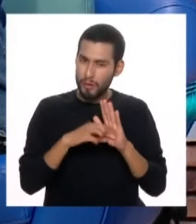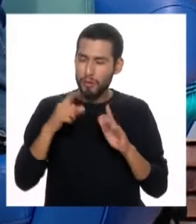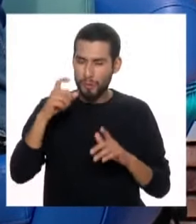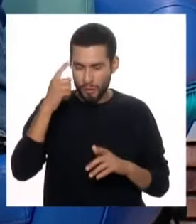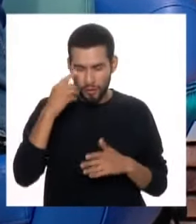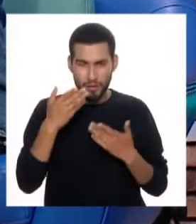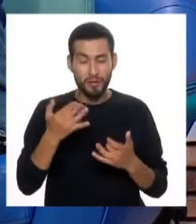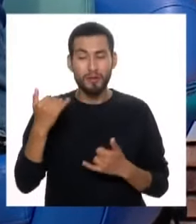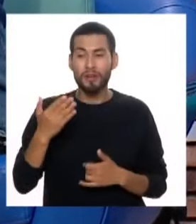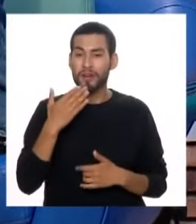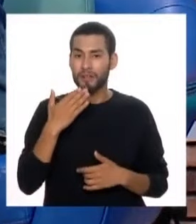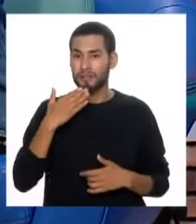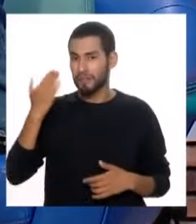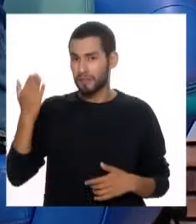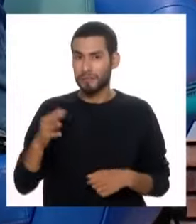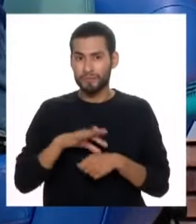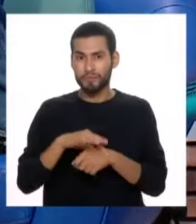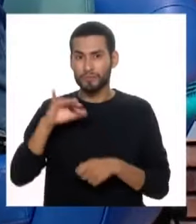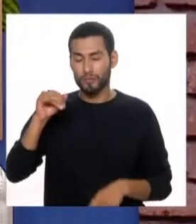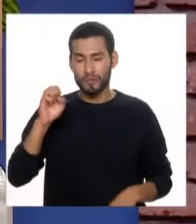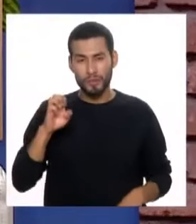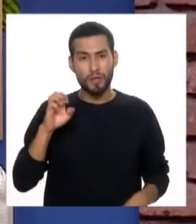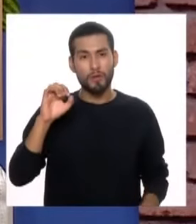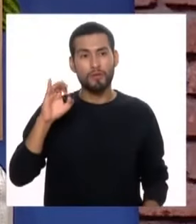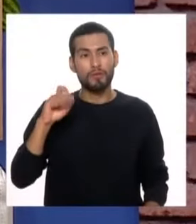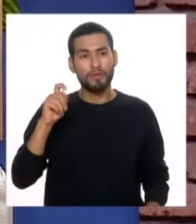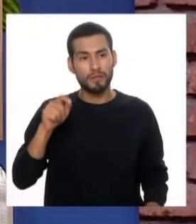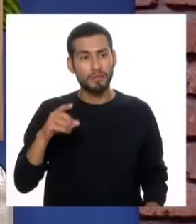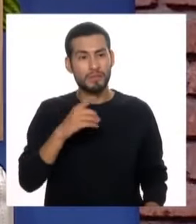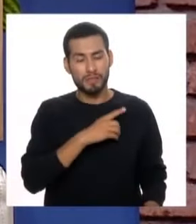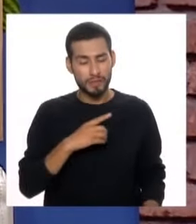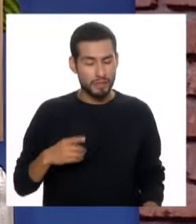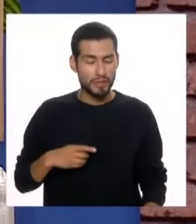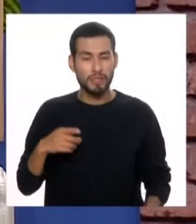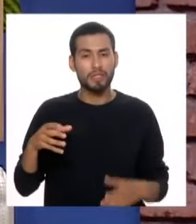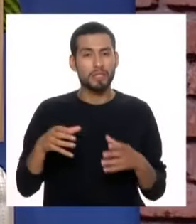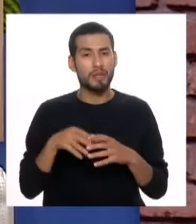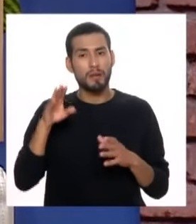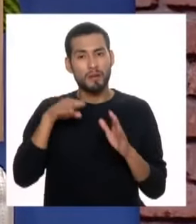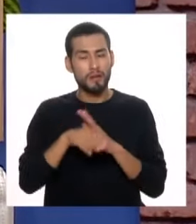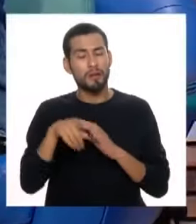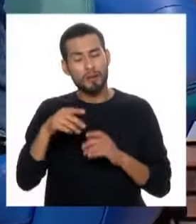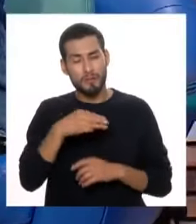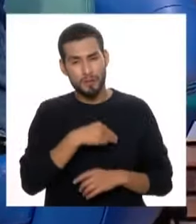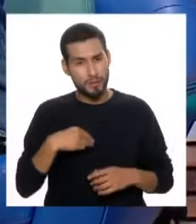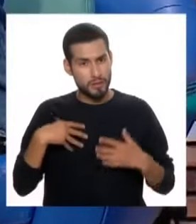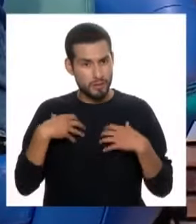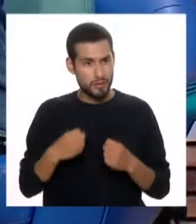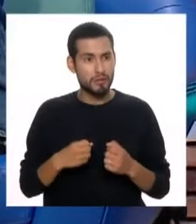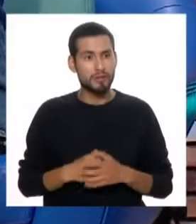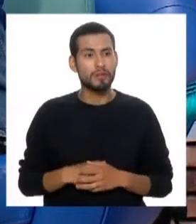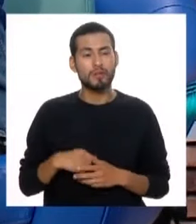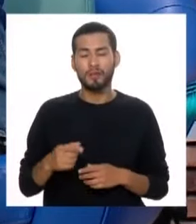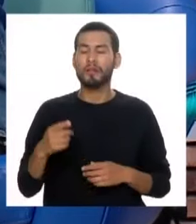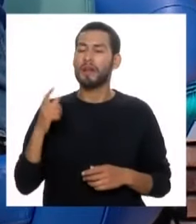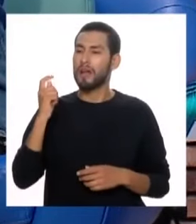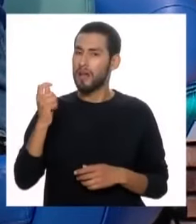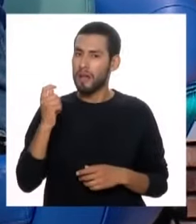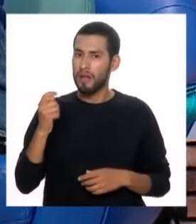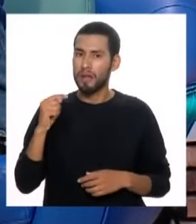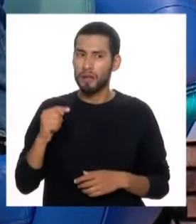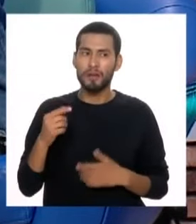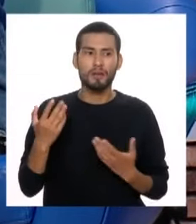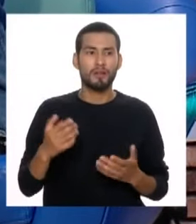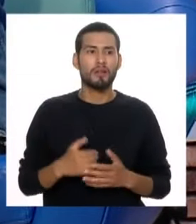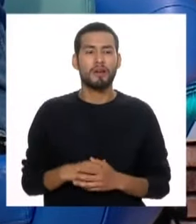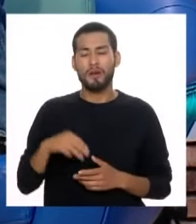Justamente hoy nos acompaña el doctor José Fuentes Rivera, el director del Banco de Hemoterapia del Ministerio de Salud, y nuestro testimonial que es